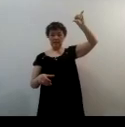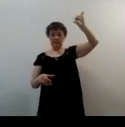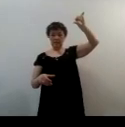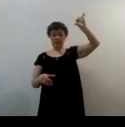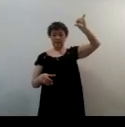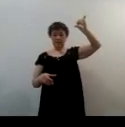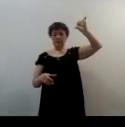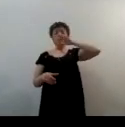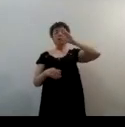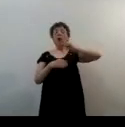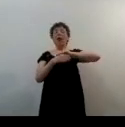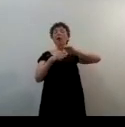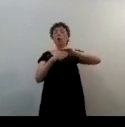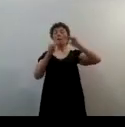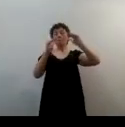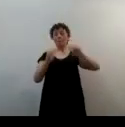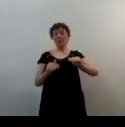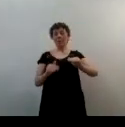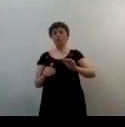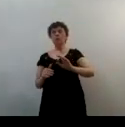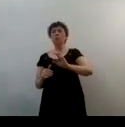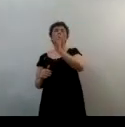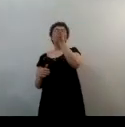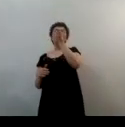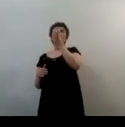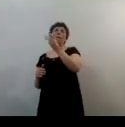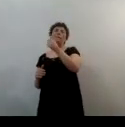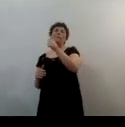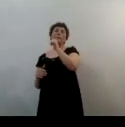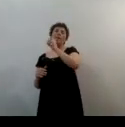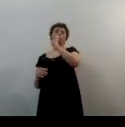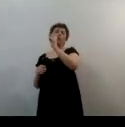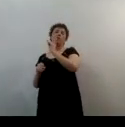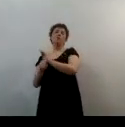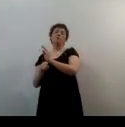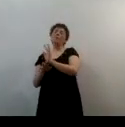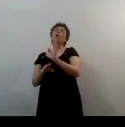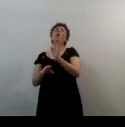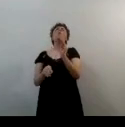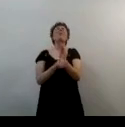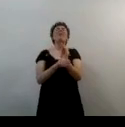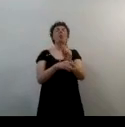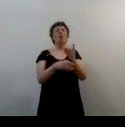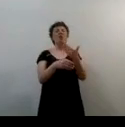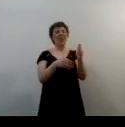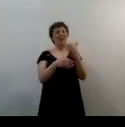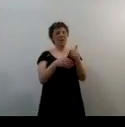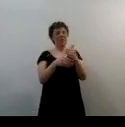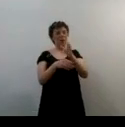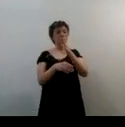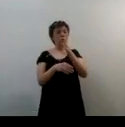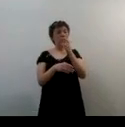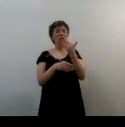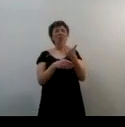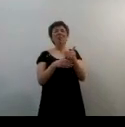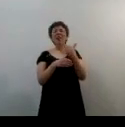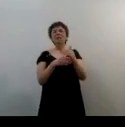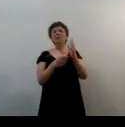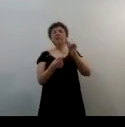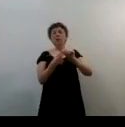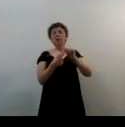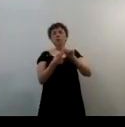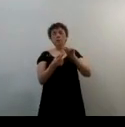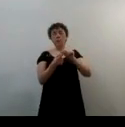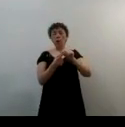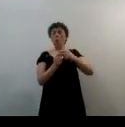en alcohol que un licor o que un destilado, pero cuidado con la cerveza. Cuidado con la cerveza porque tiene el mayor índice glucémico de